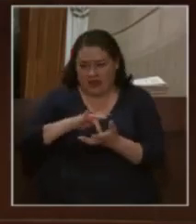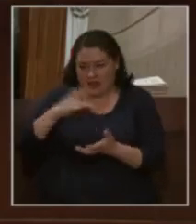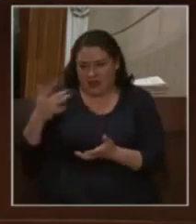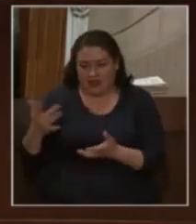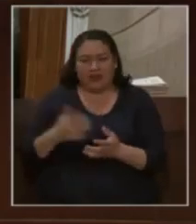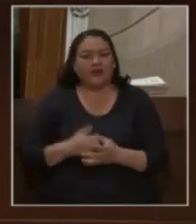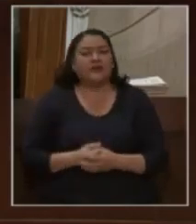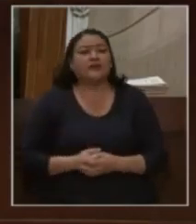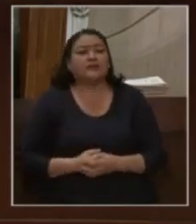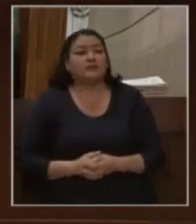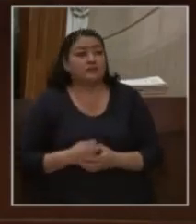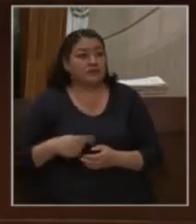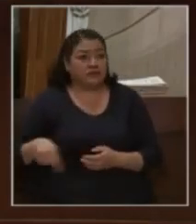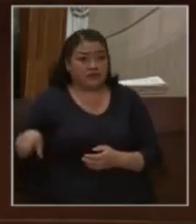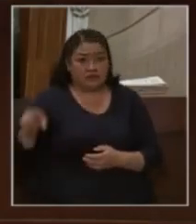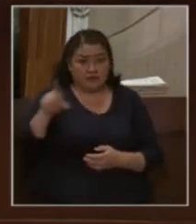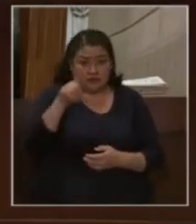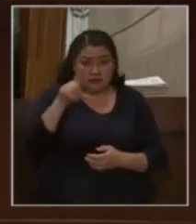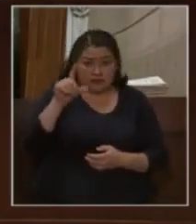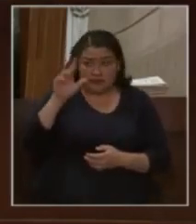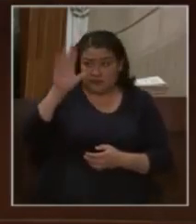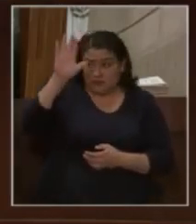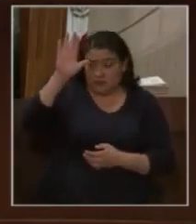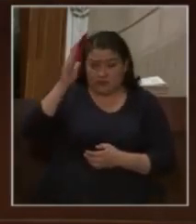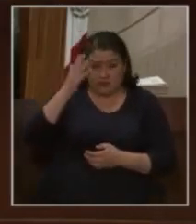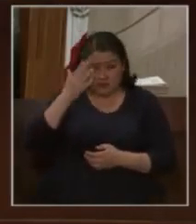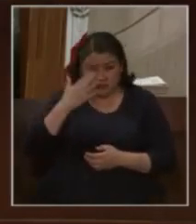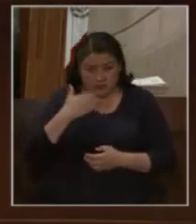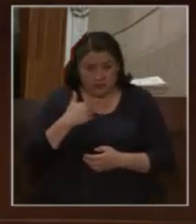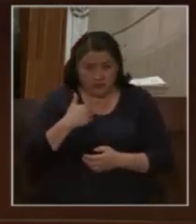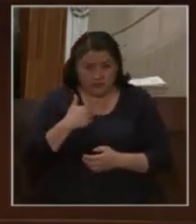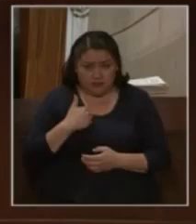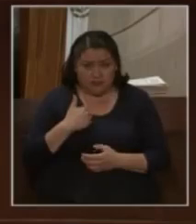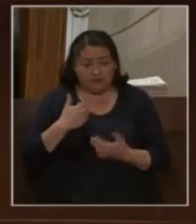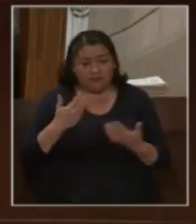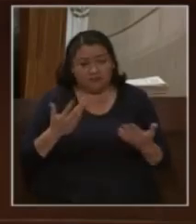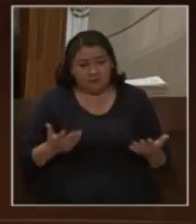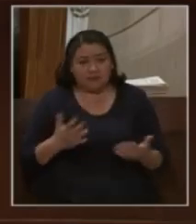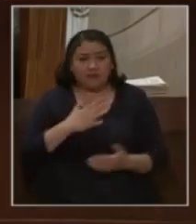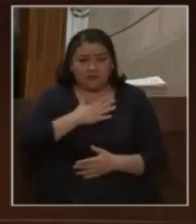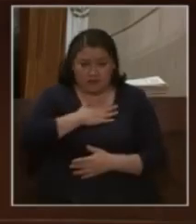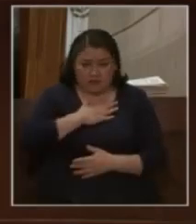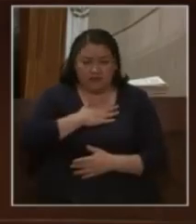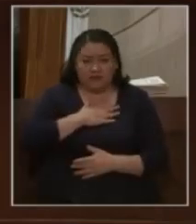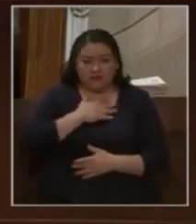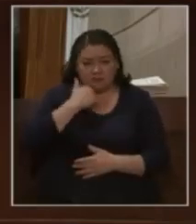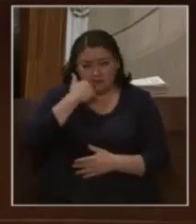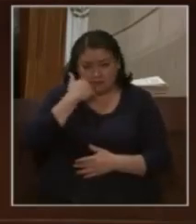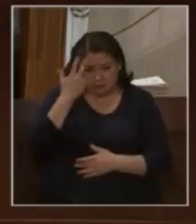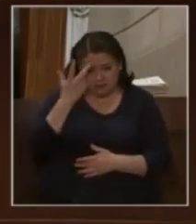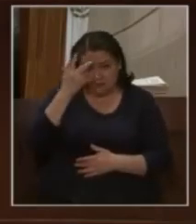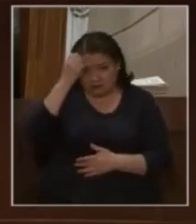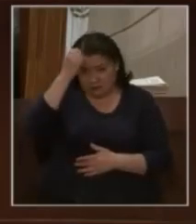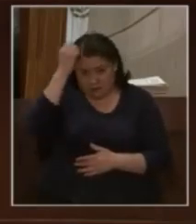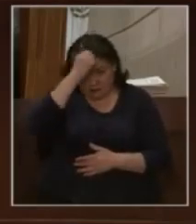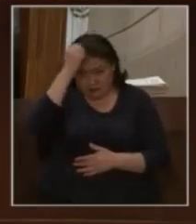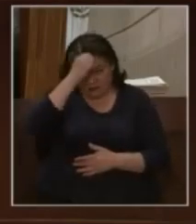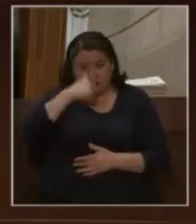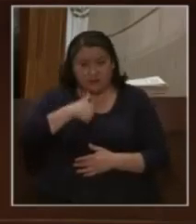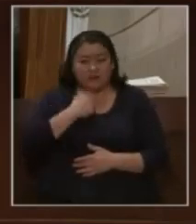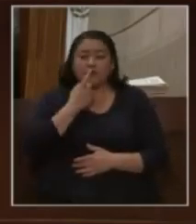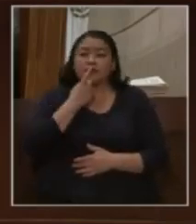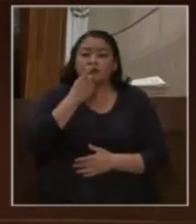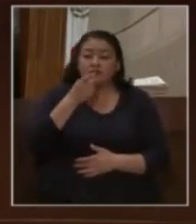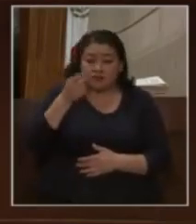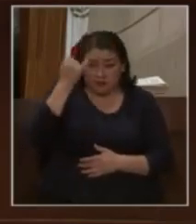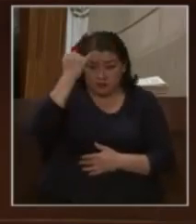Mondragón. Si no hay alguna otra intervención, de manera muy breve, diré que